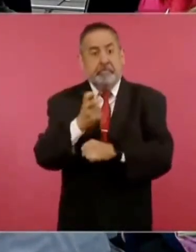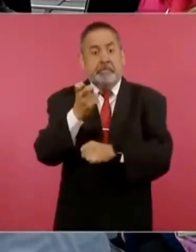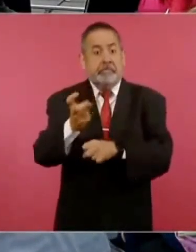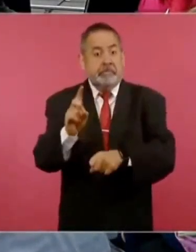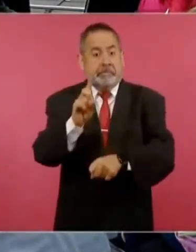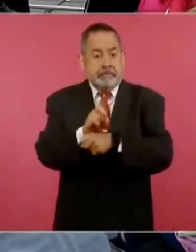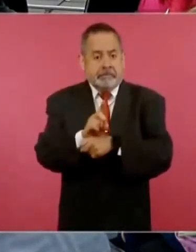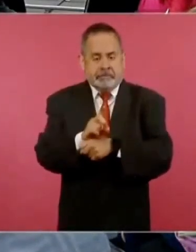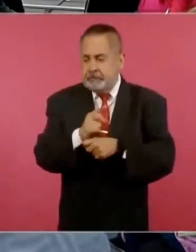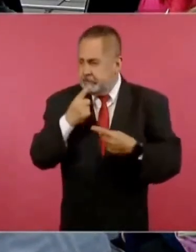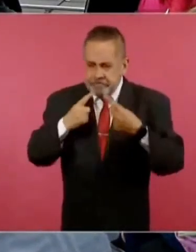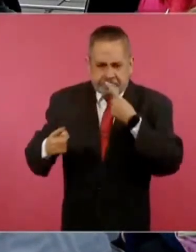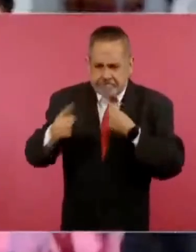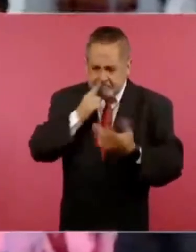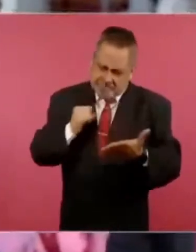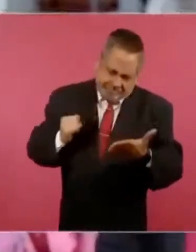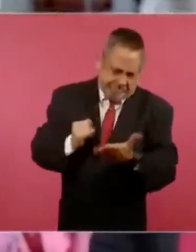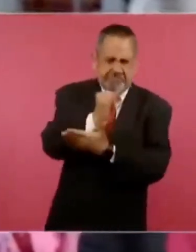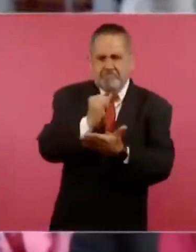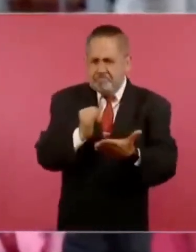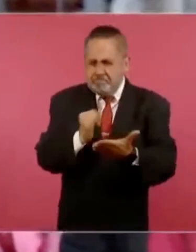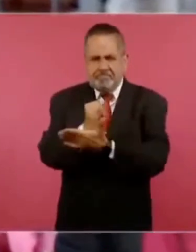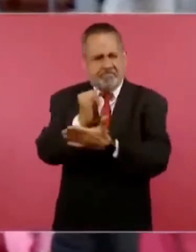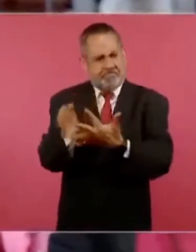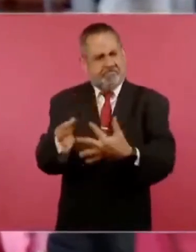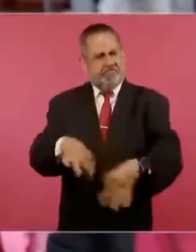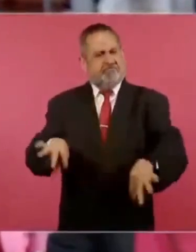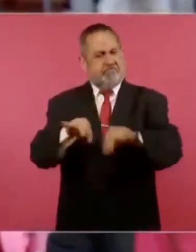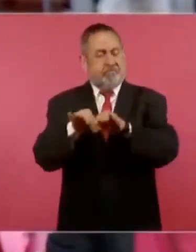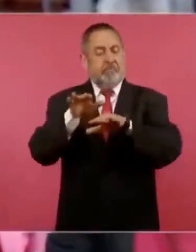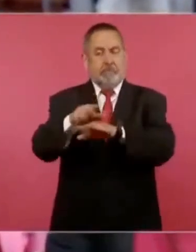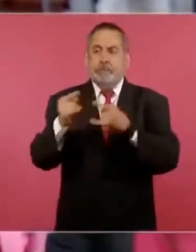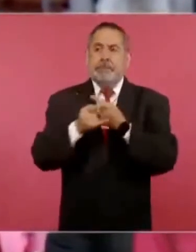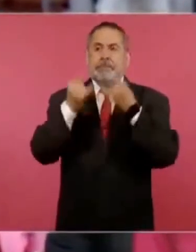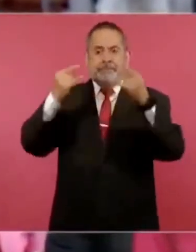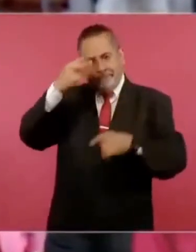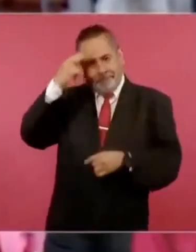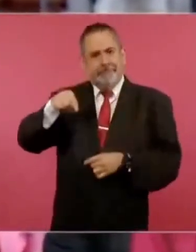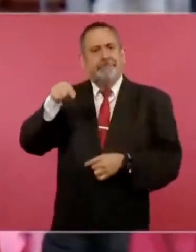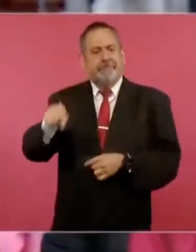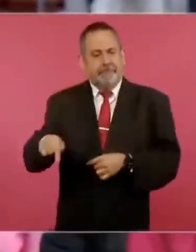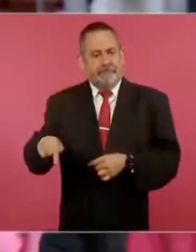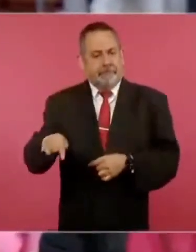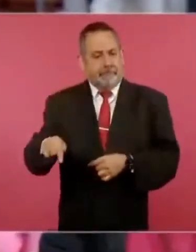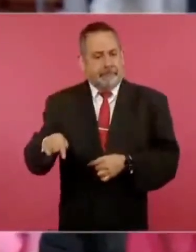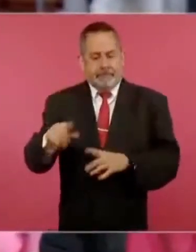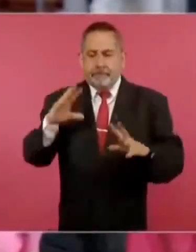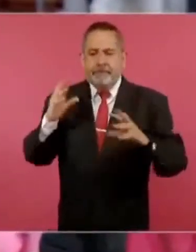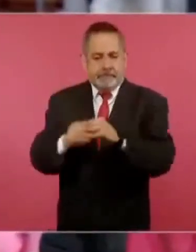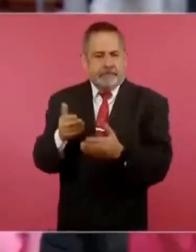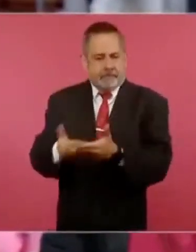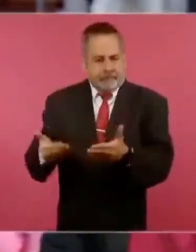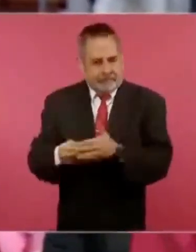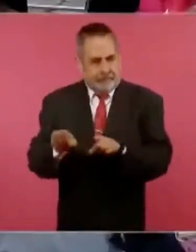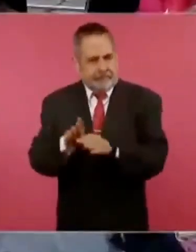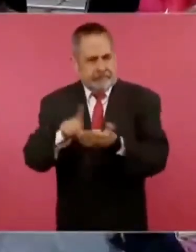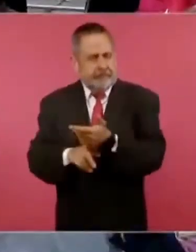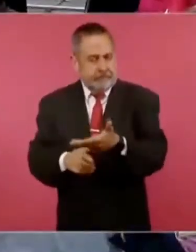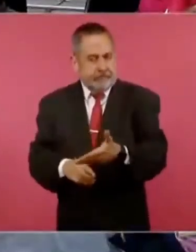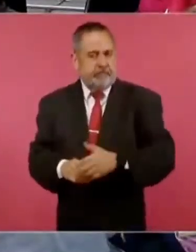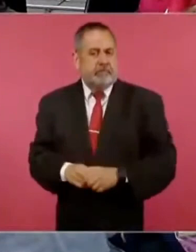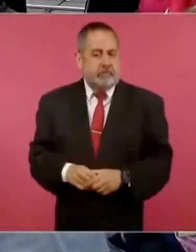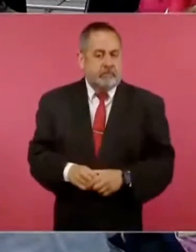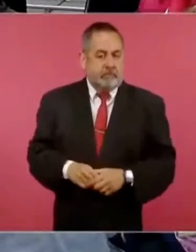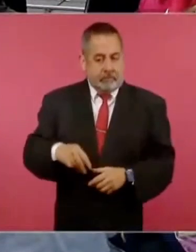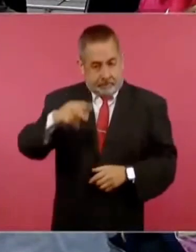decisiones fundamentales también en el marco de la historia de México en los tiempos actuales, en